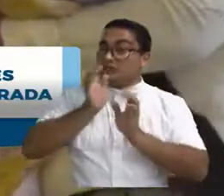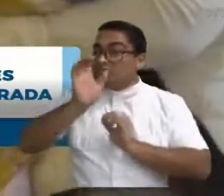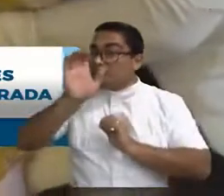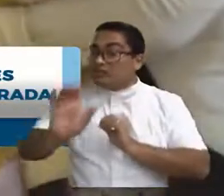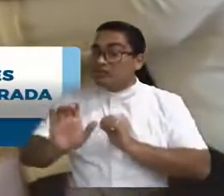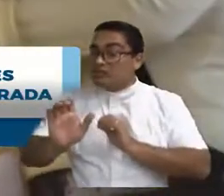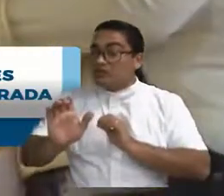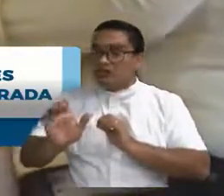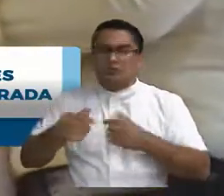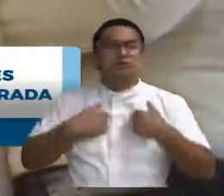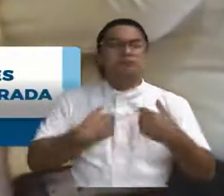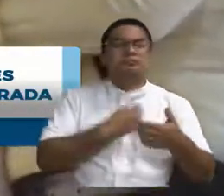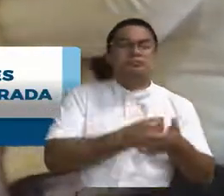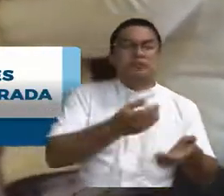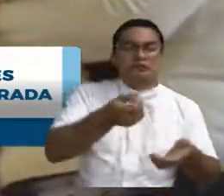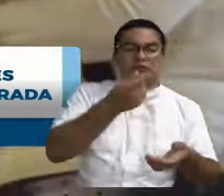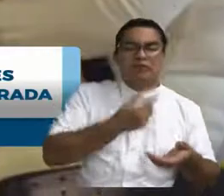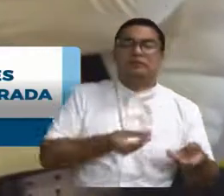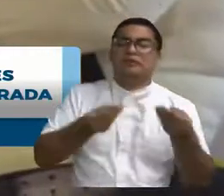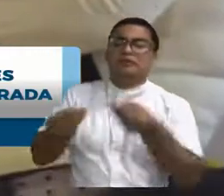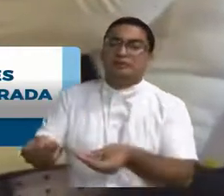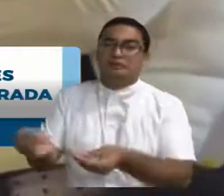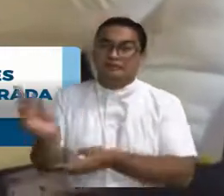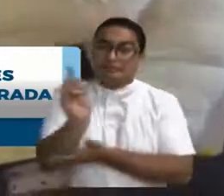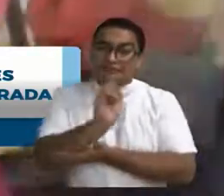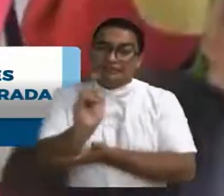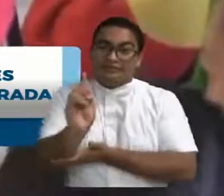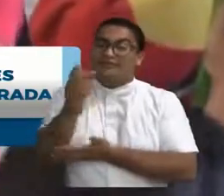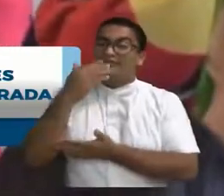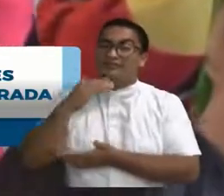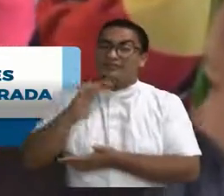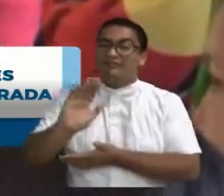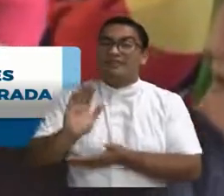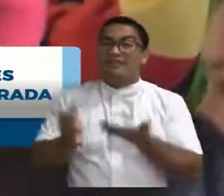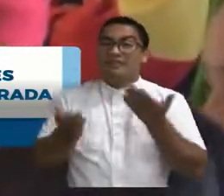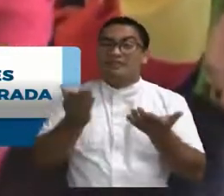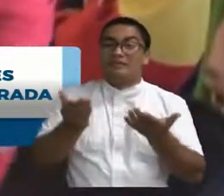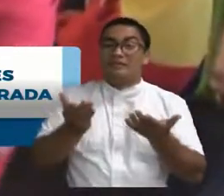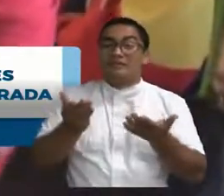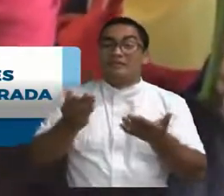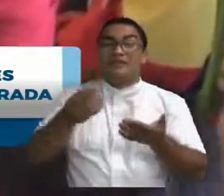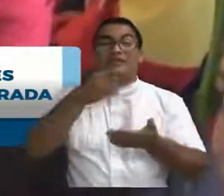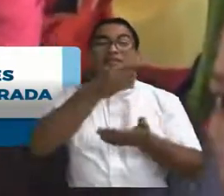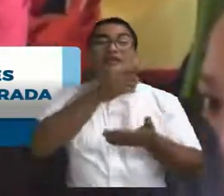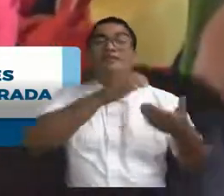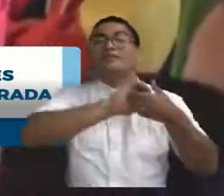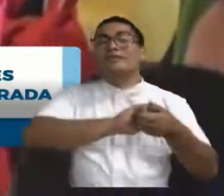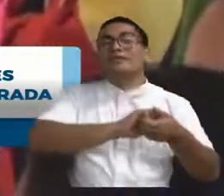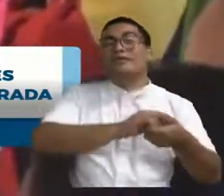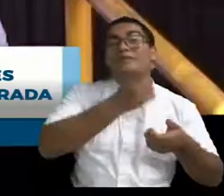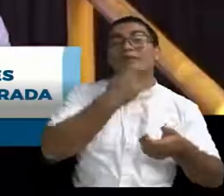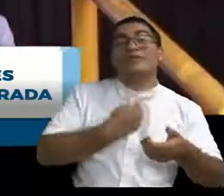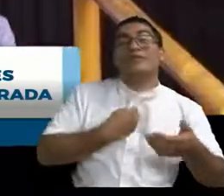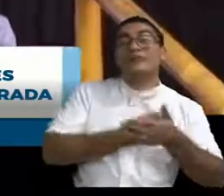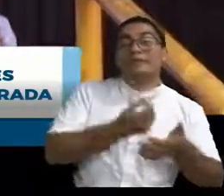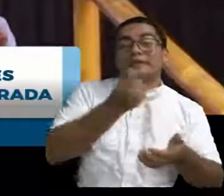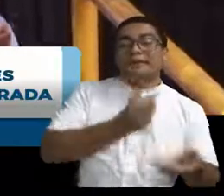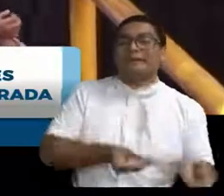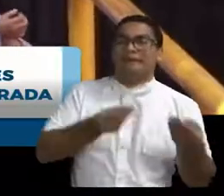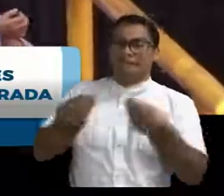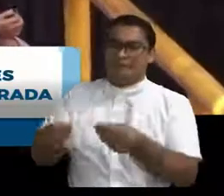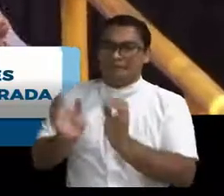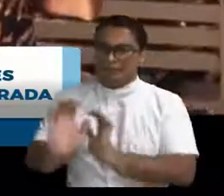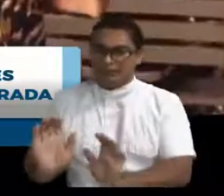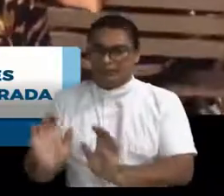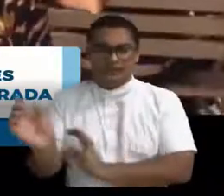la doctora, eso es muy importante porque existe eso de que mi vecina dijo de que le diéramos tal cosa y más bien nos complica. Es